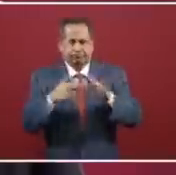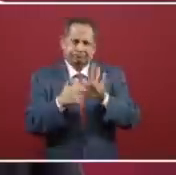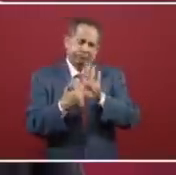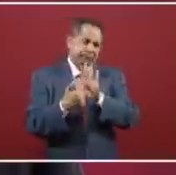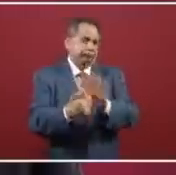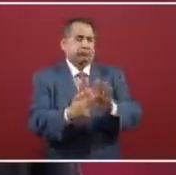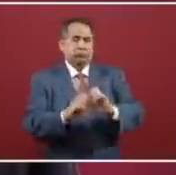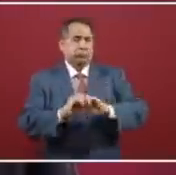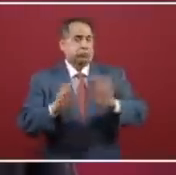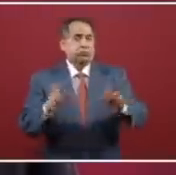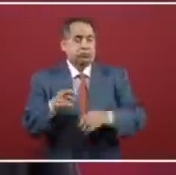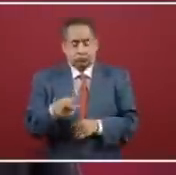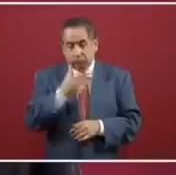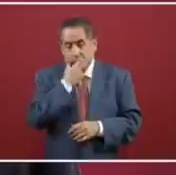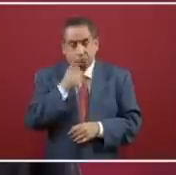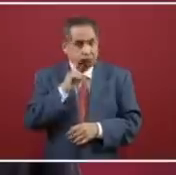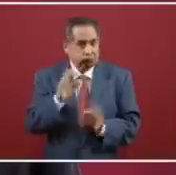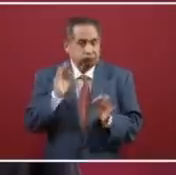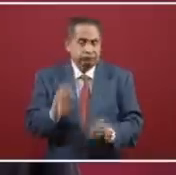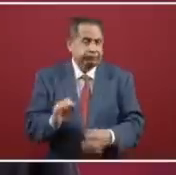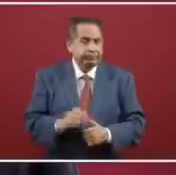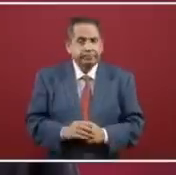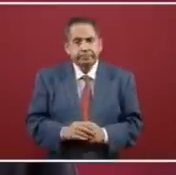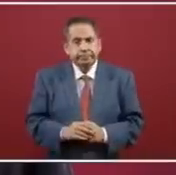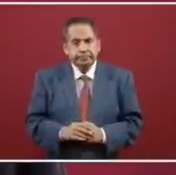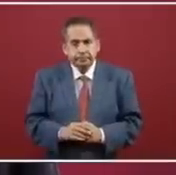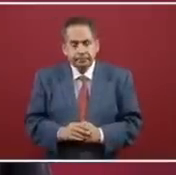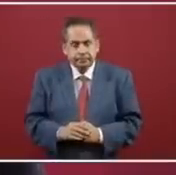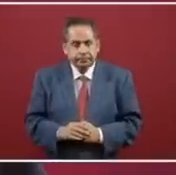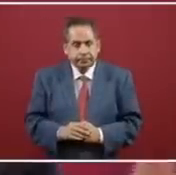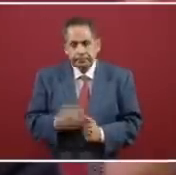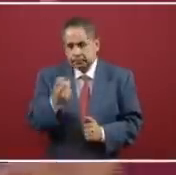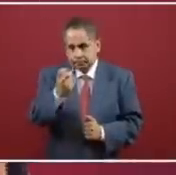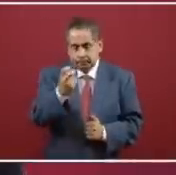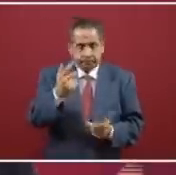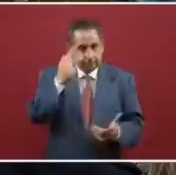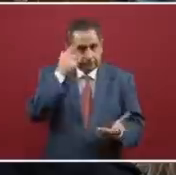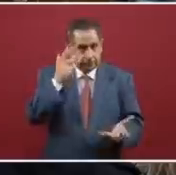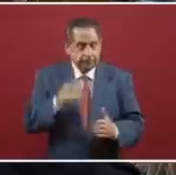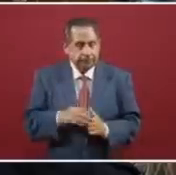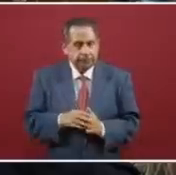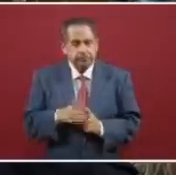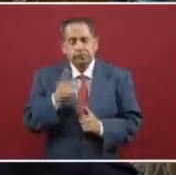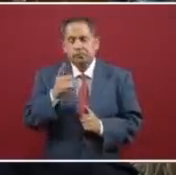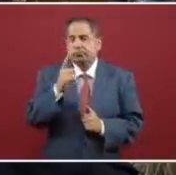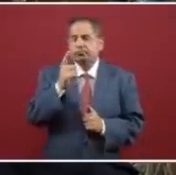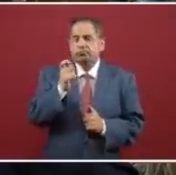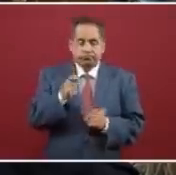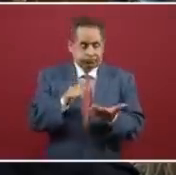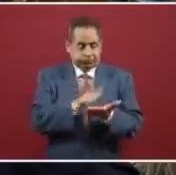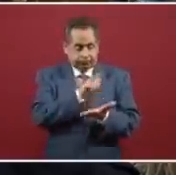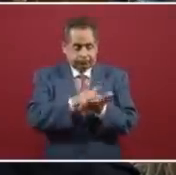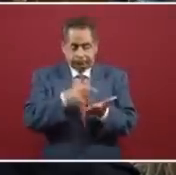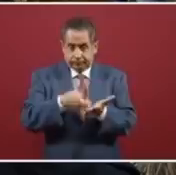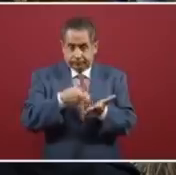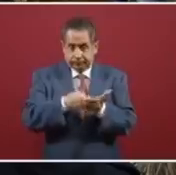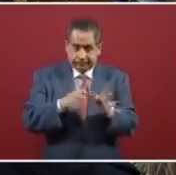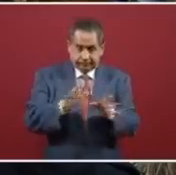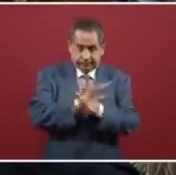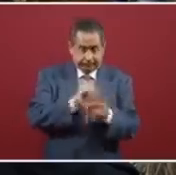los más las maestras por eso una de las reformas